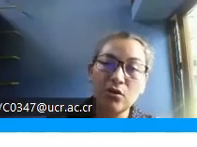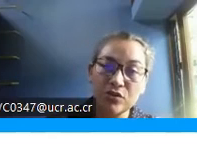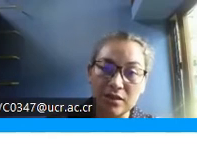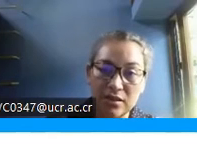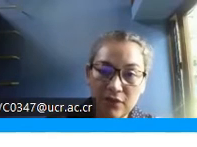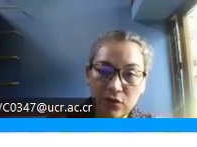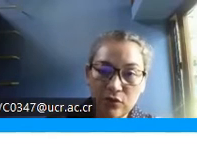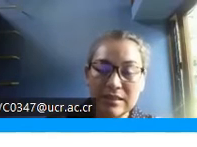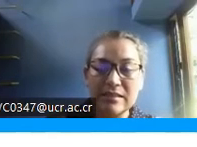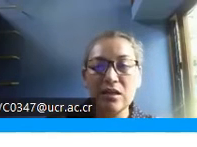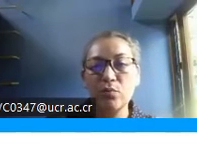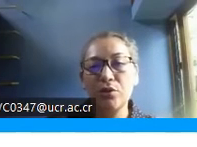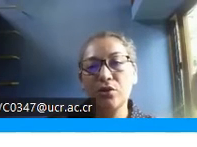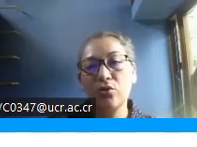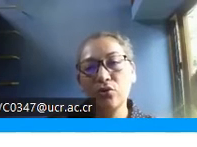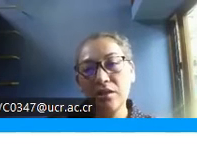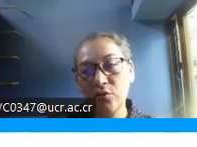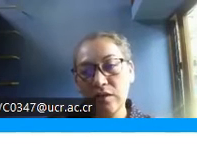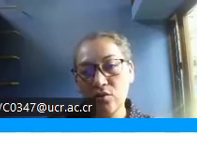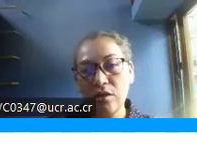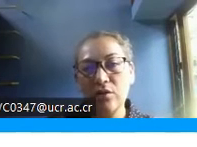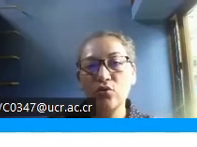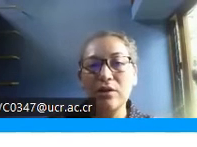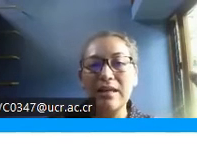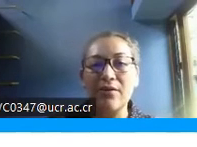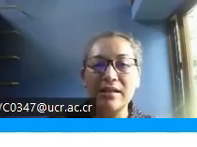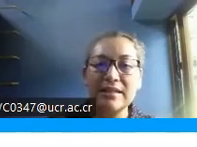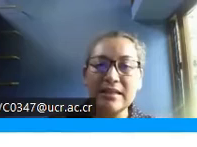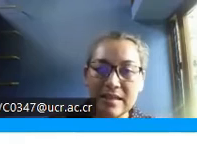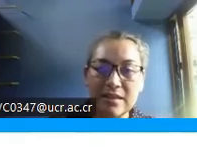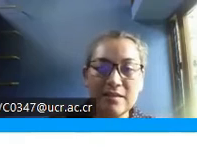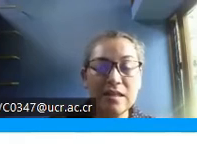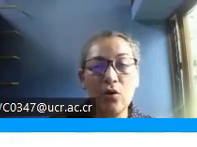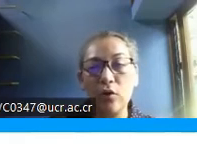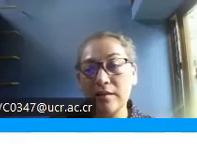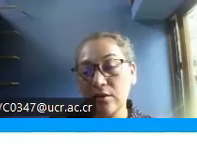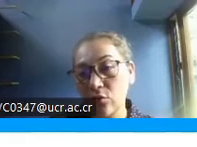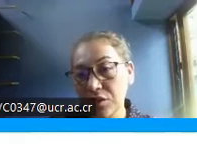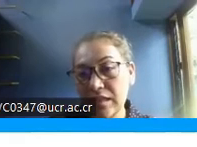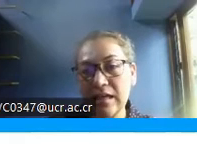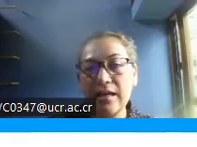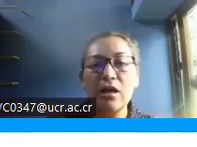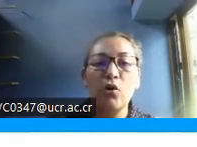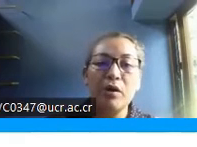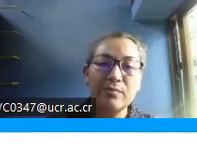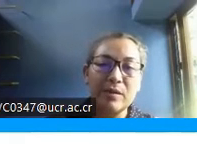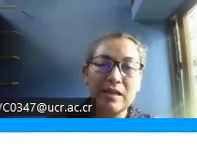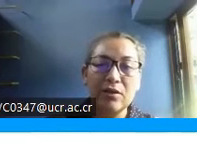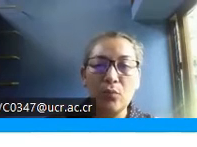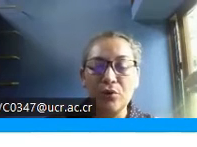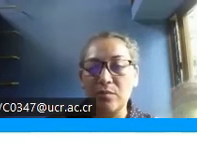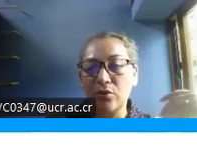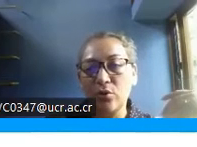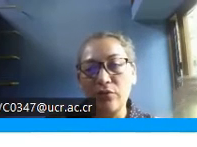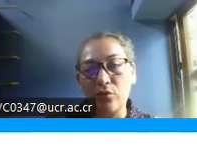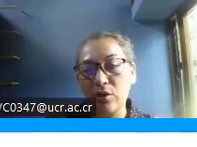videos técnicos científicos que están exponiendo contenidos relacionados con el avance en la ciencia o la tecnología o explica